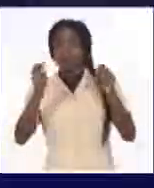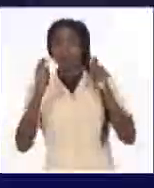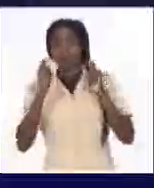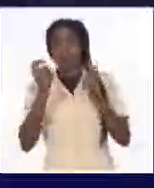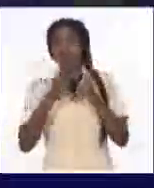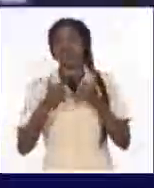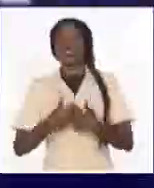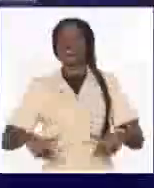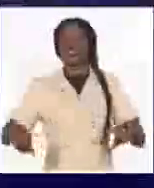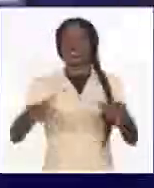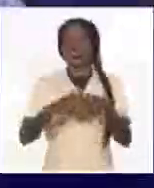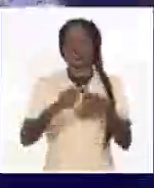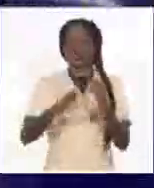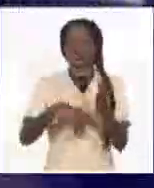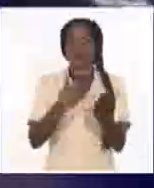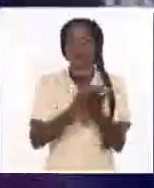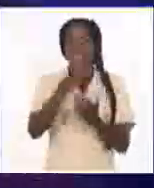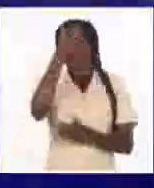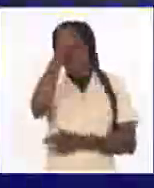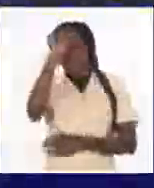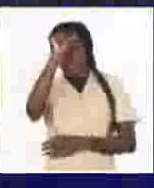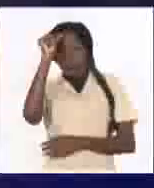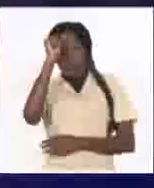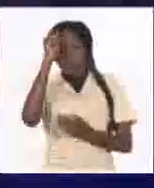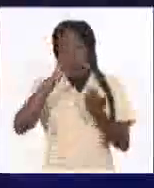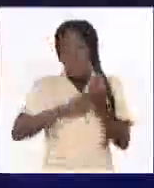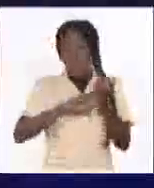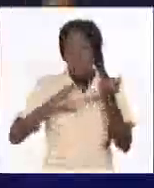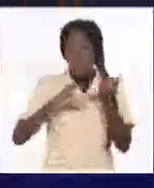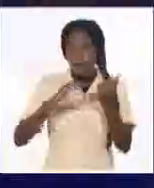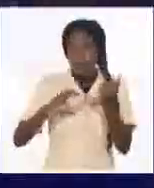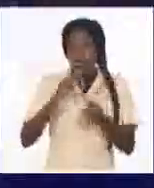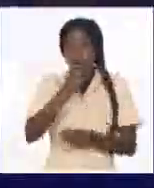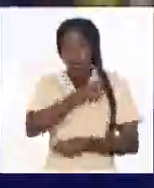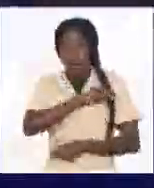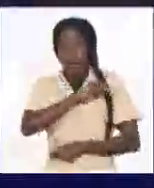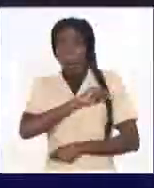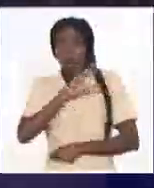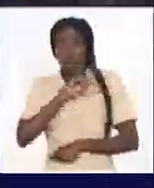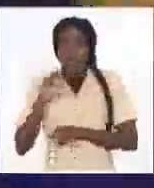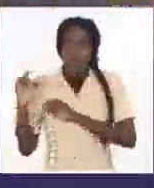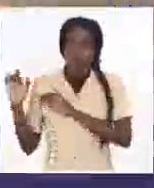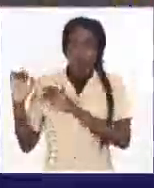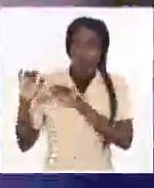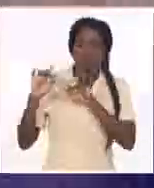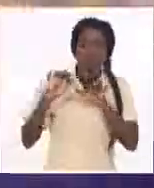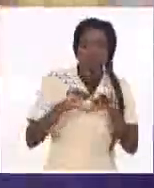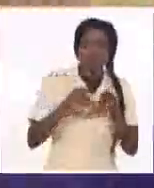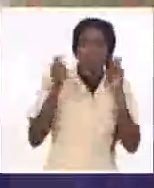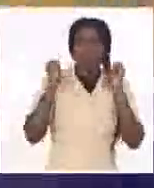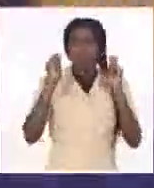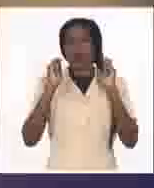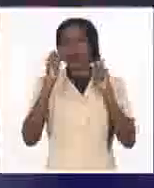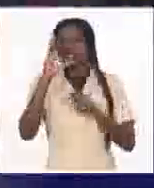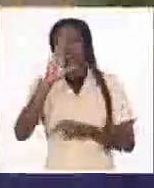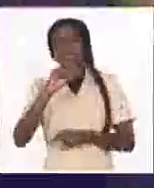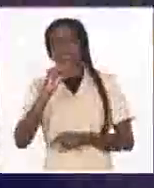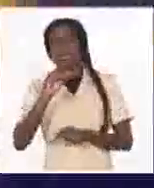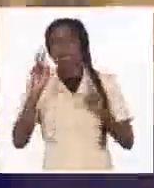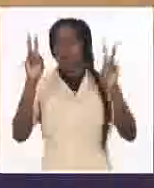Diputados. Desde el domingo, los partidos de la derecha española han justificado estas movilizaciones. Las califican de, abro